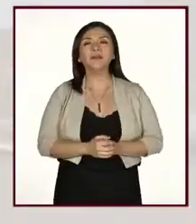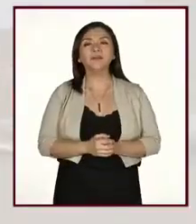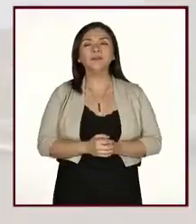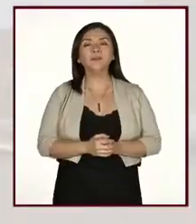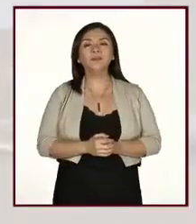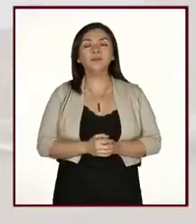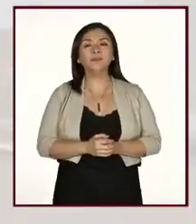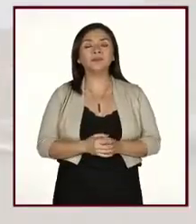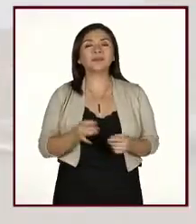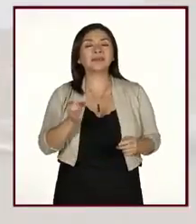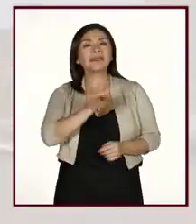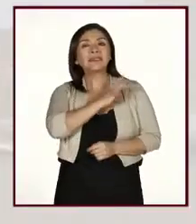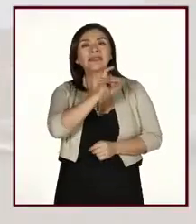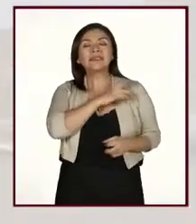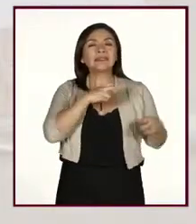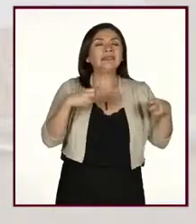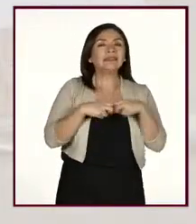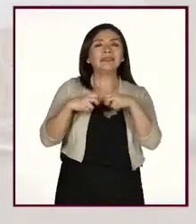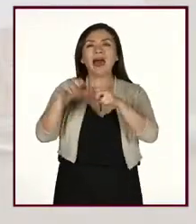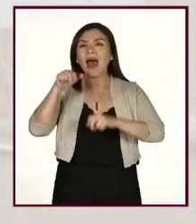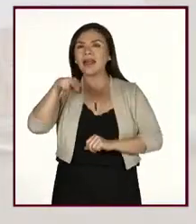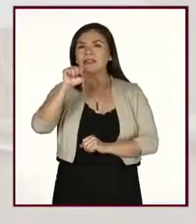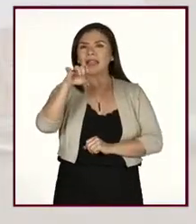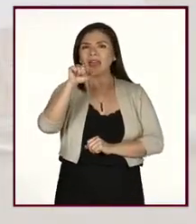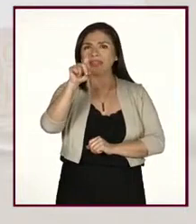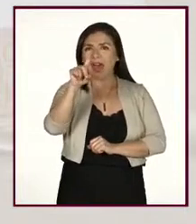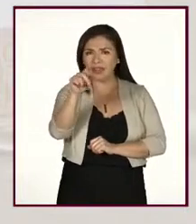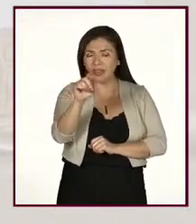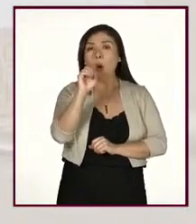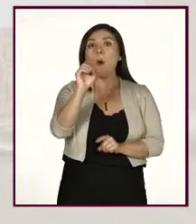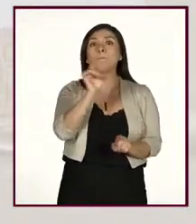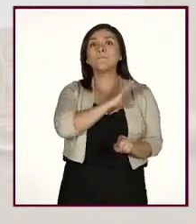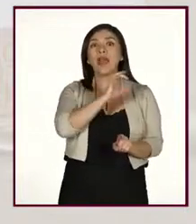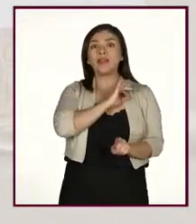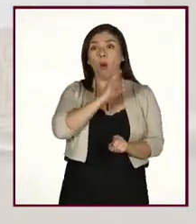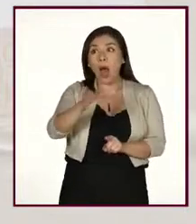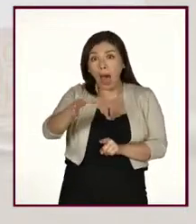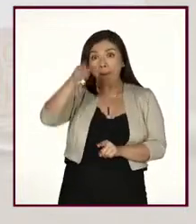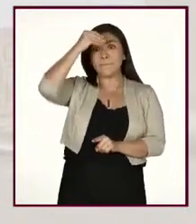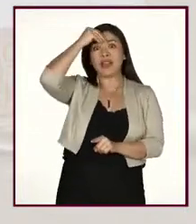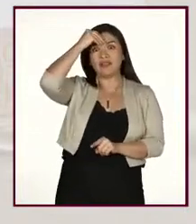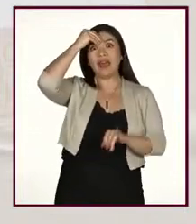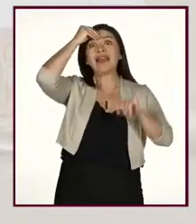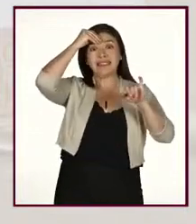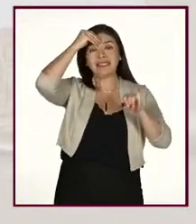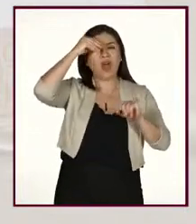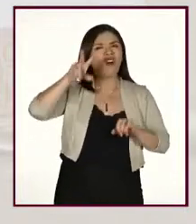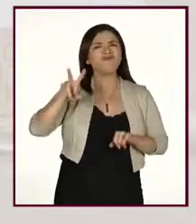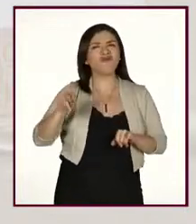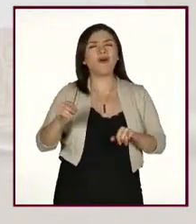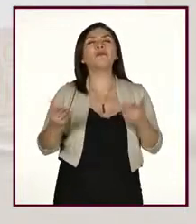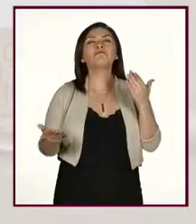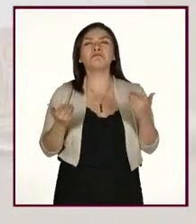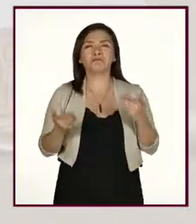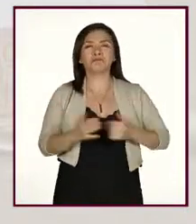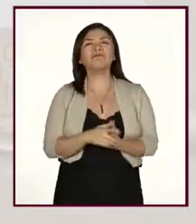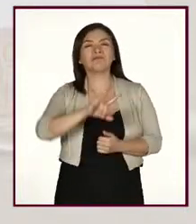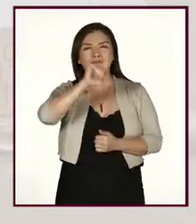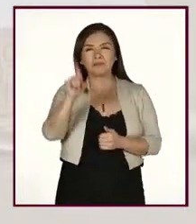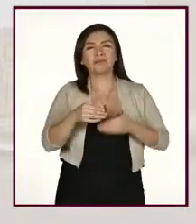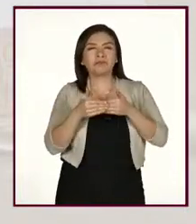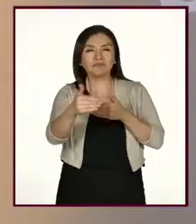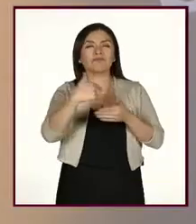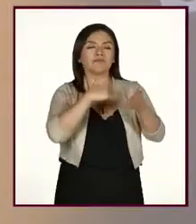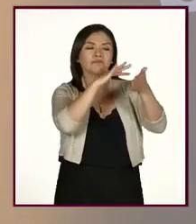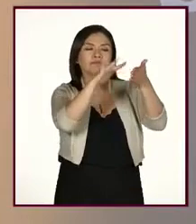¿La ansiedad y el temor pueden aprenderse? ¿Sí o no? Más adelante le